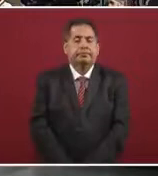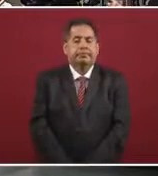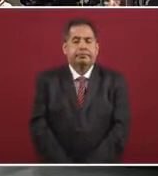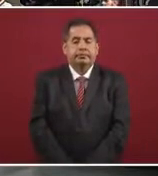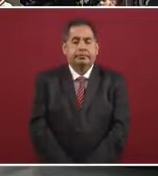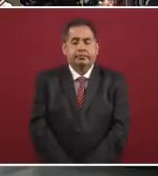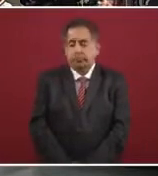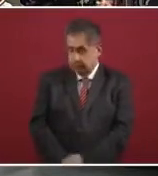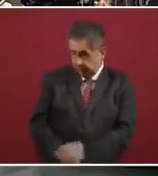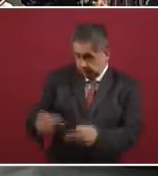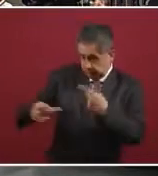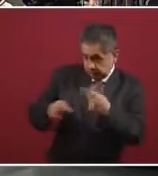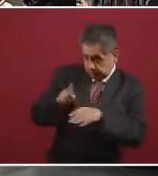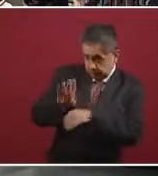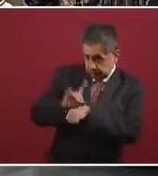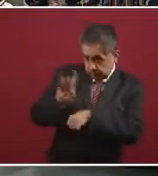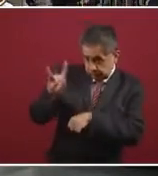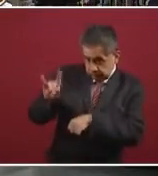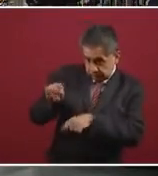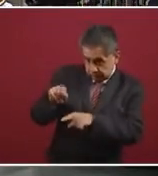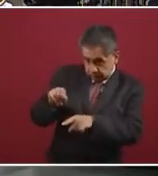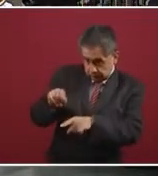Sobre Bolivia, por favor.